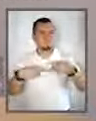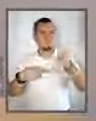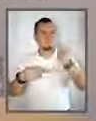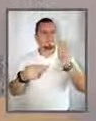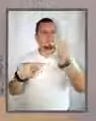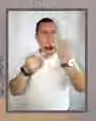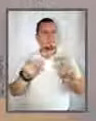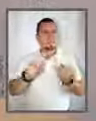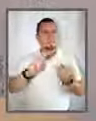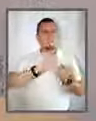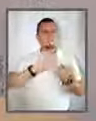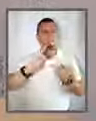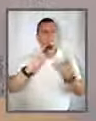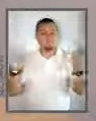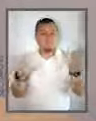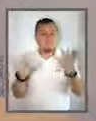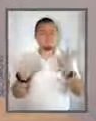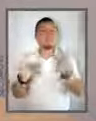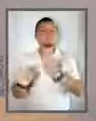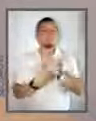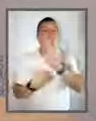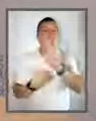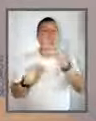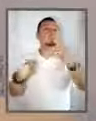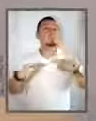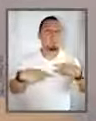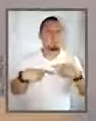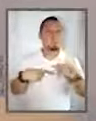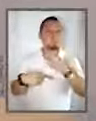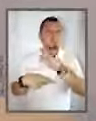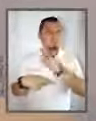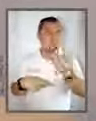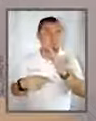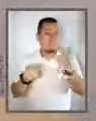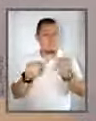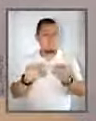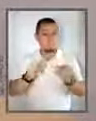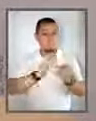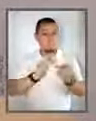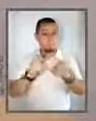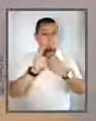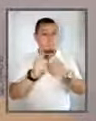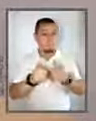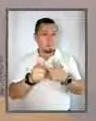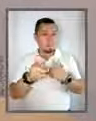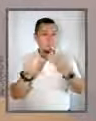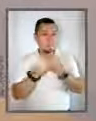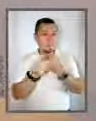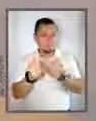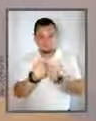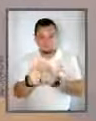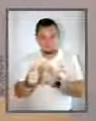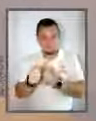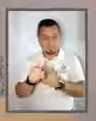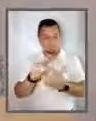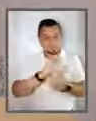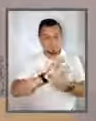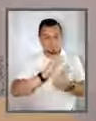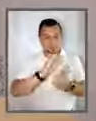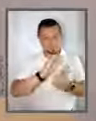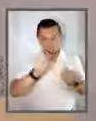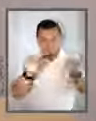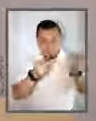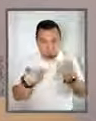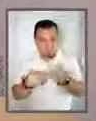llamamos caso sospechoso? ¿Cuál tiene más probabilidades de ser real y cuál es el que le vamos a dar seguimiento? La variación de los